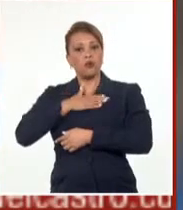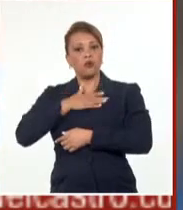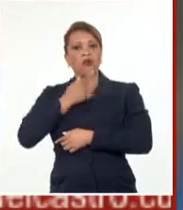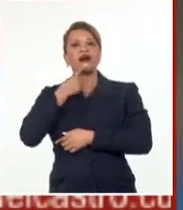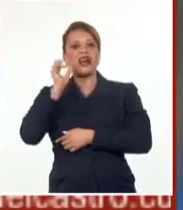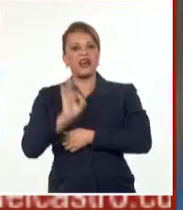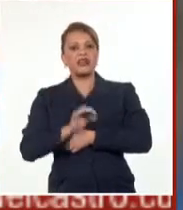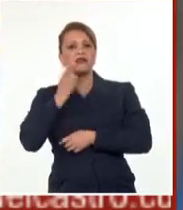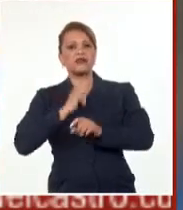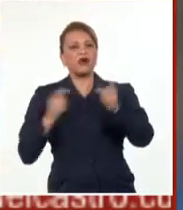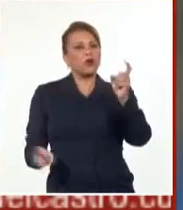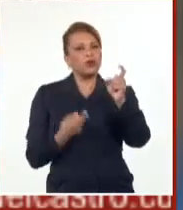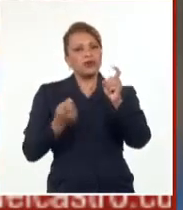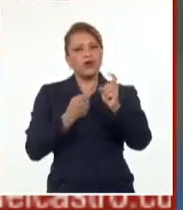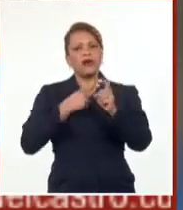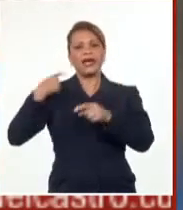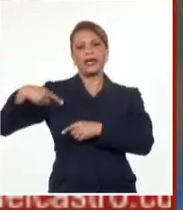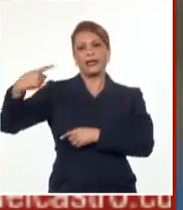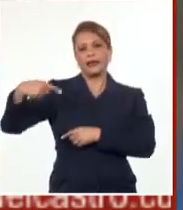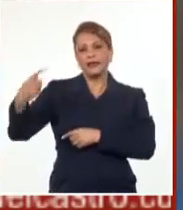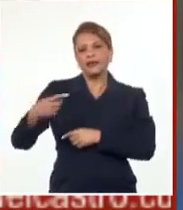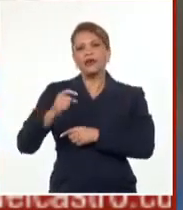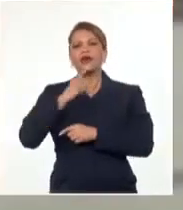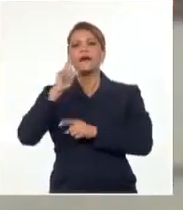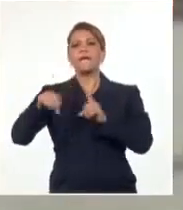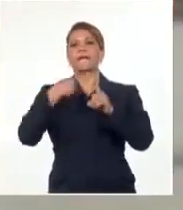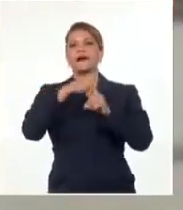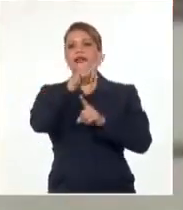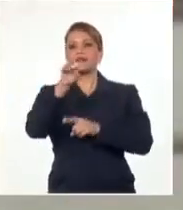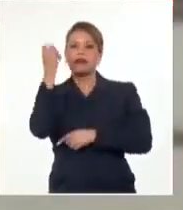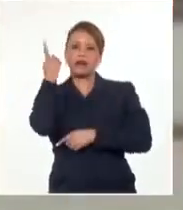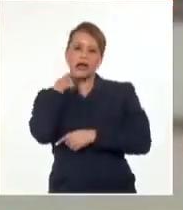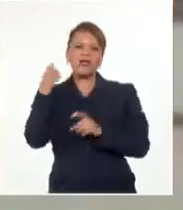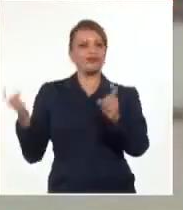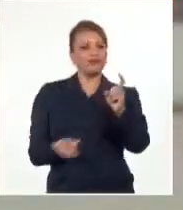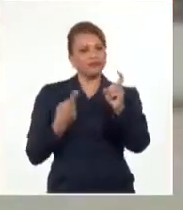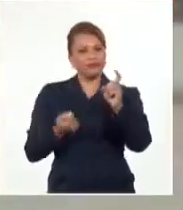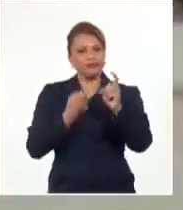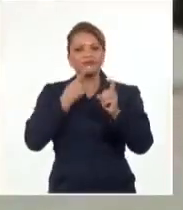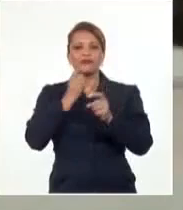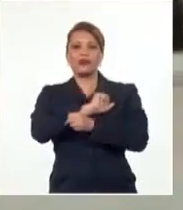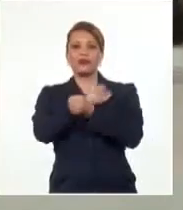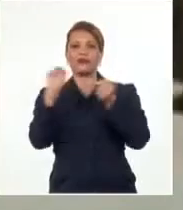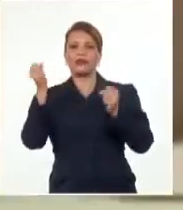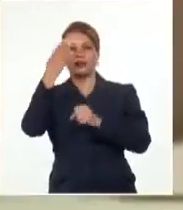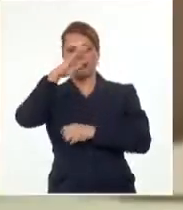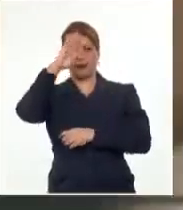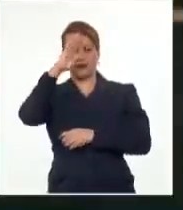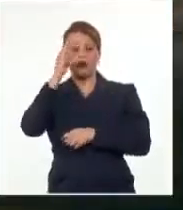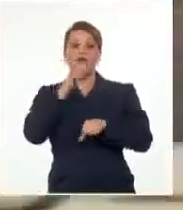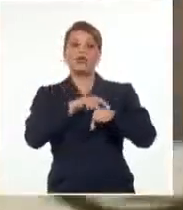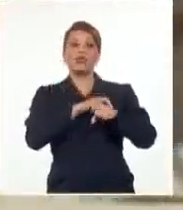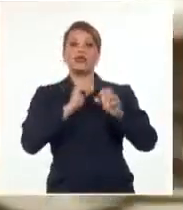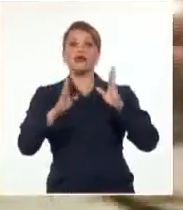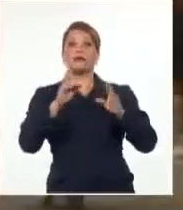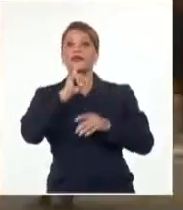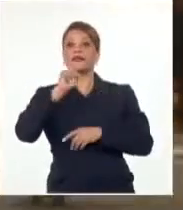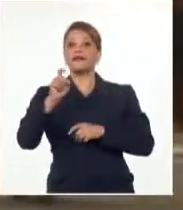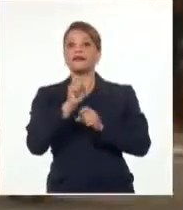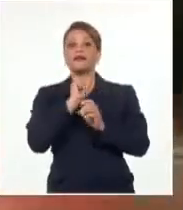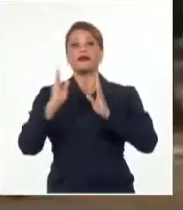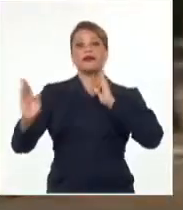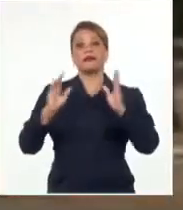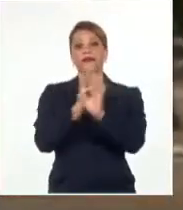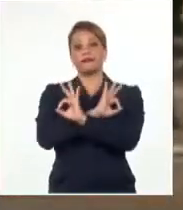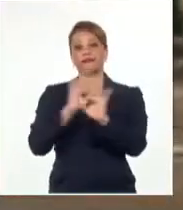luchado generaciones enteras durante más de 100 años. Y eran los tiempos duros del periodo especial.